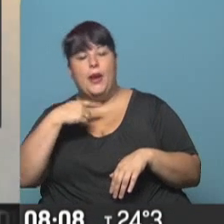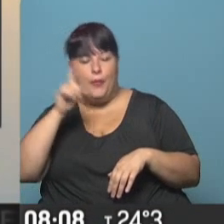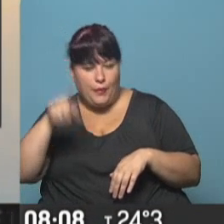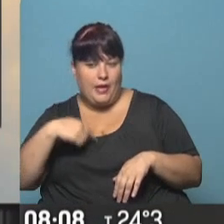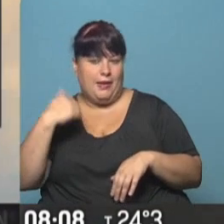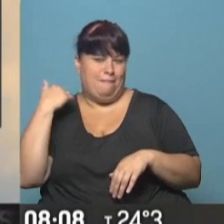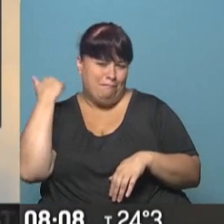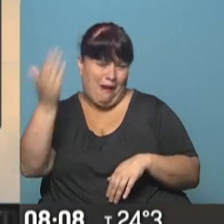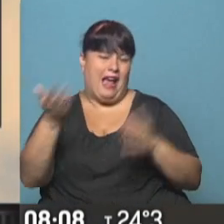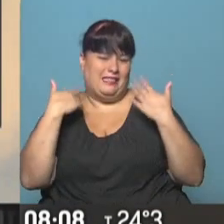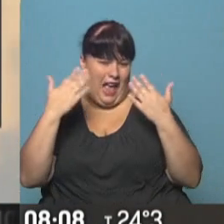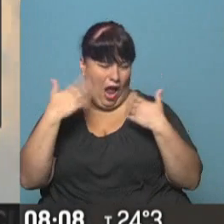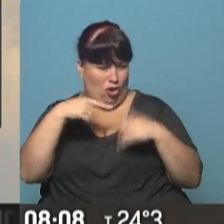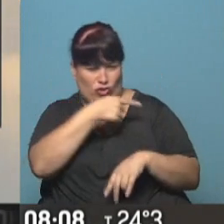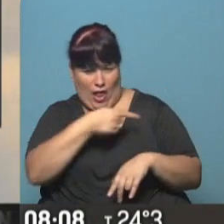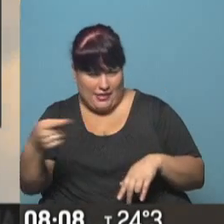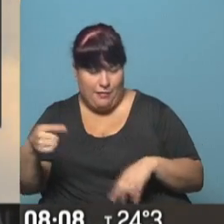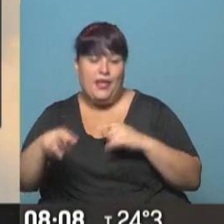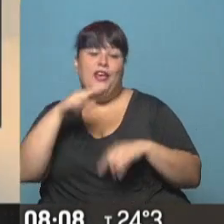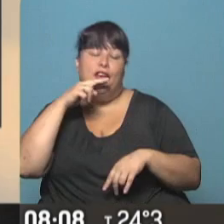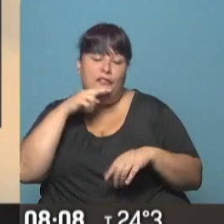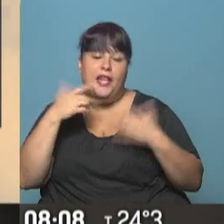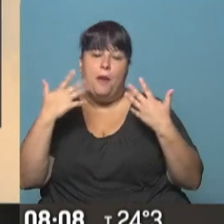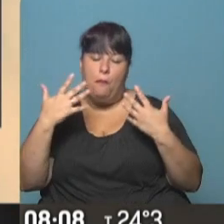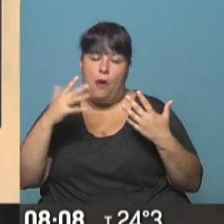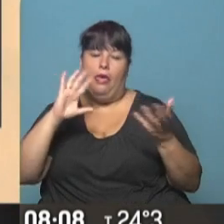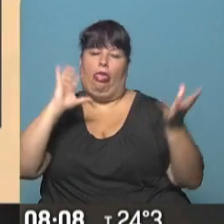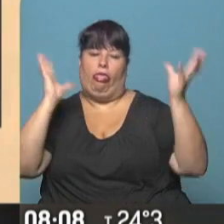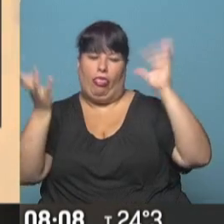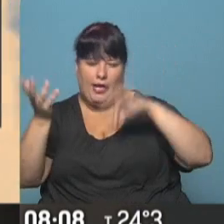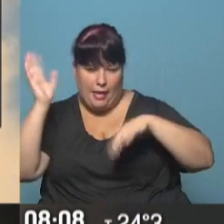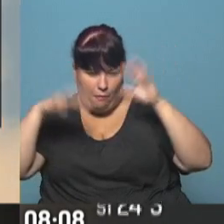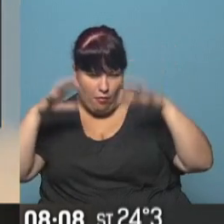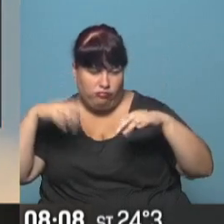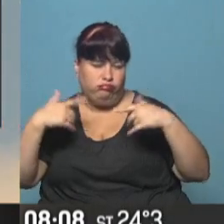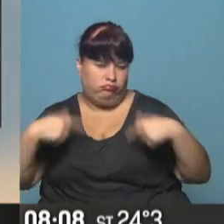temperaturas más elevadas de toda esta semana, y el viernes posiblemente comiencen a desmejorar las